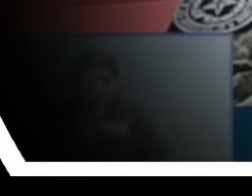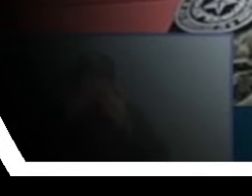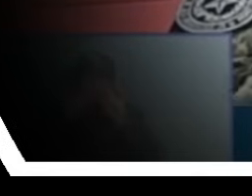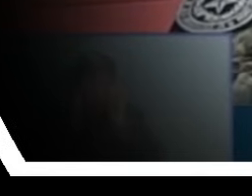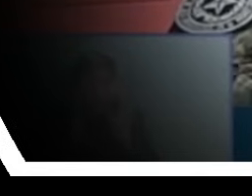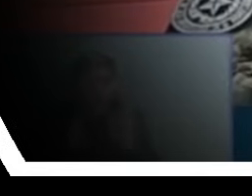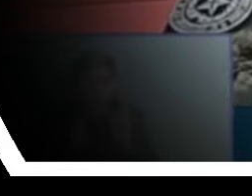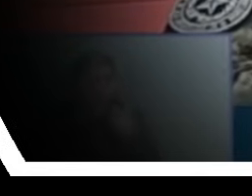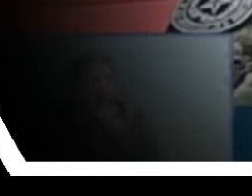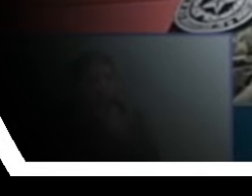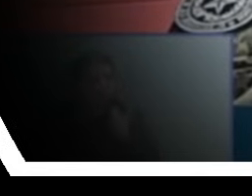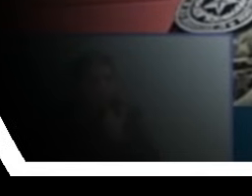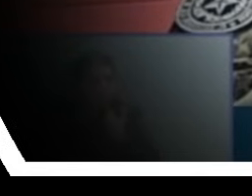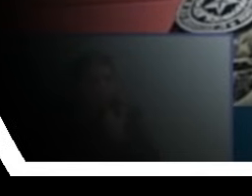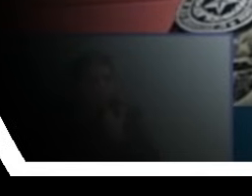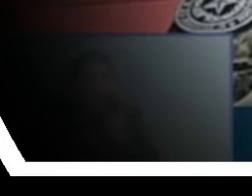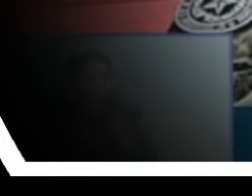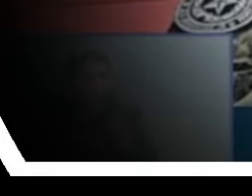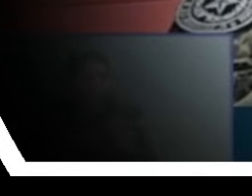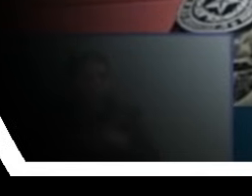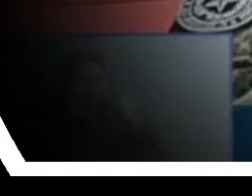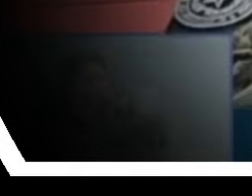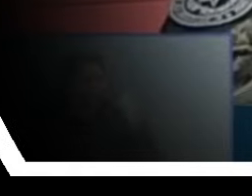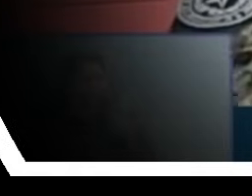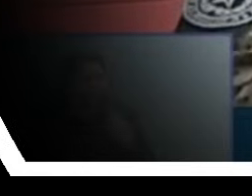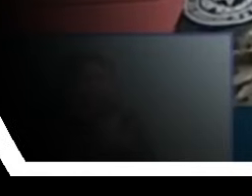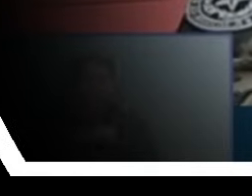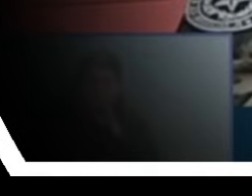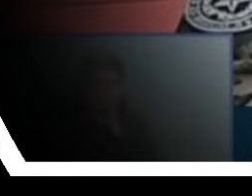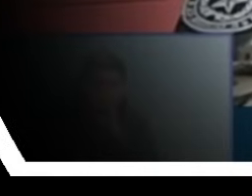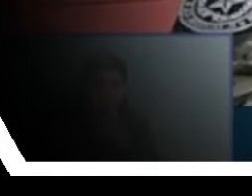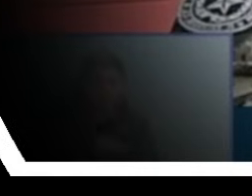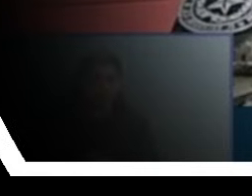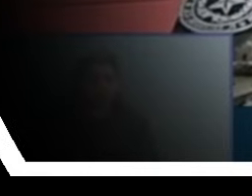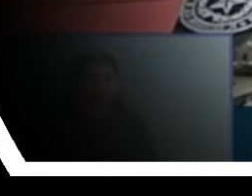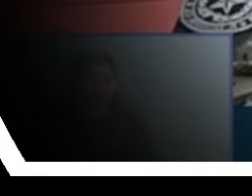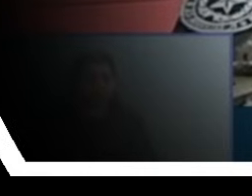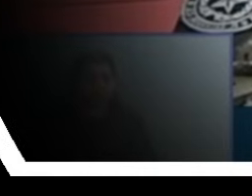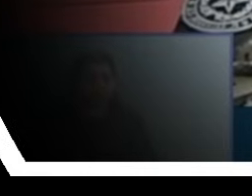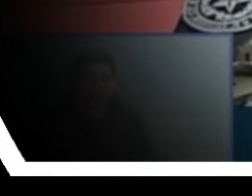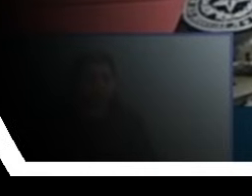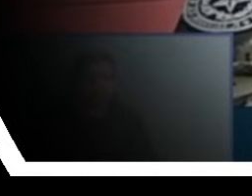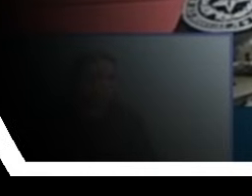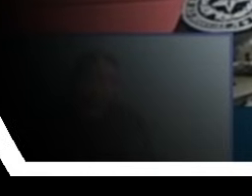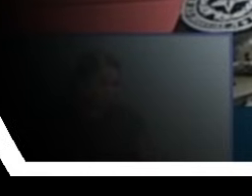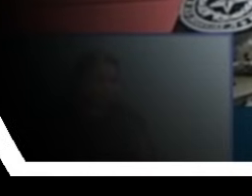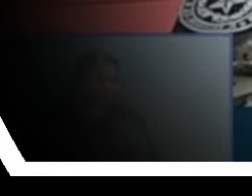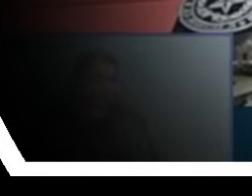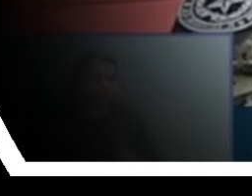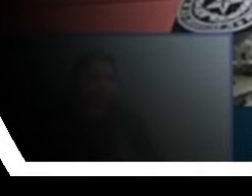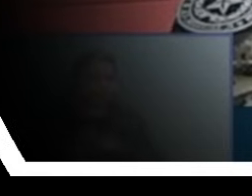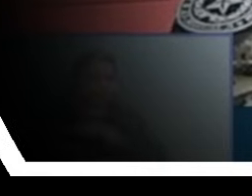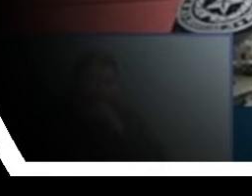si hubieran dado x órdenes y ya yo he explicado y y está demostrado